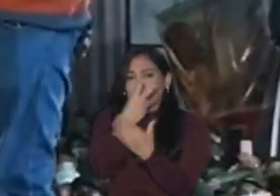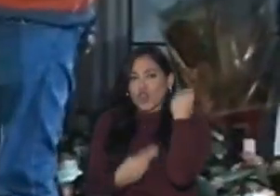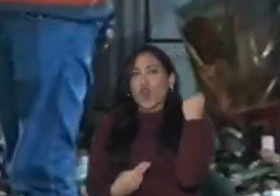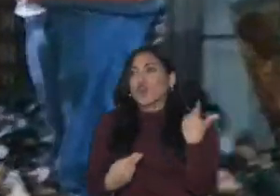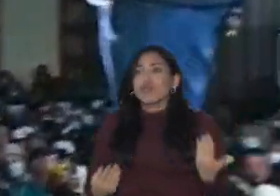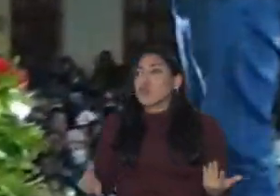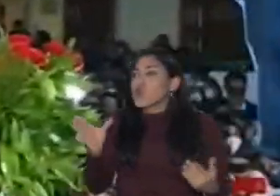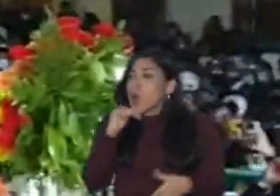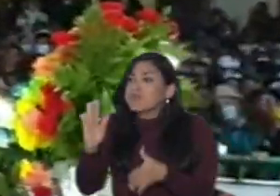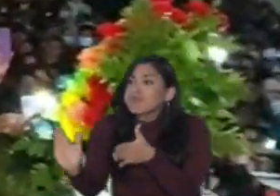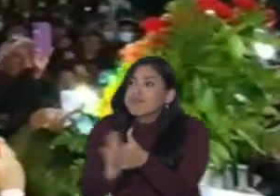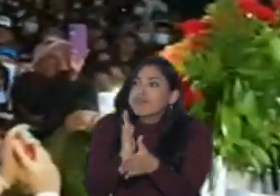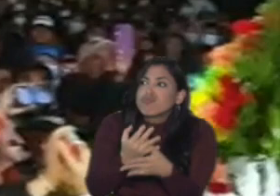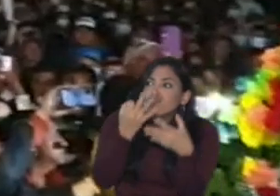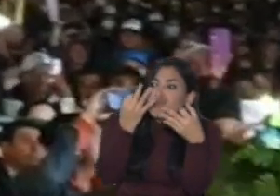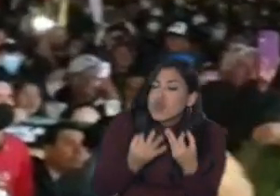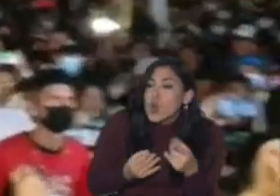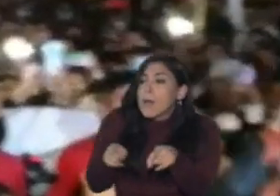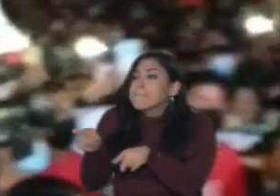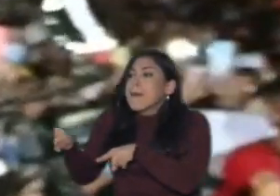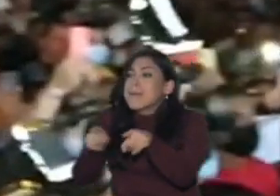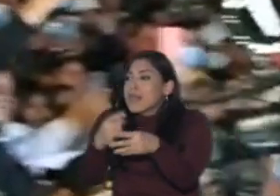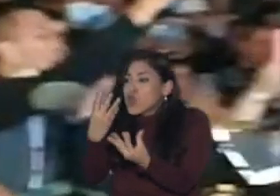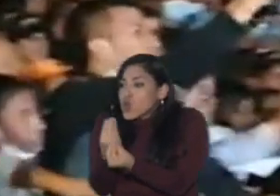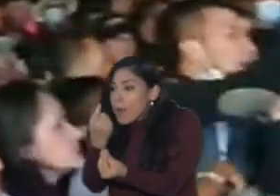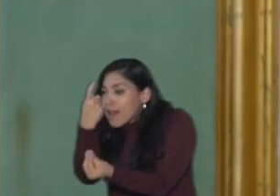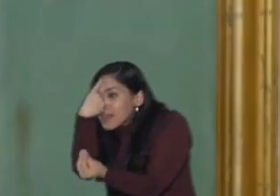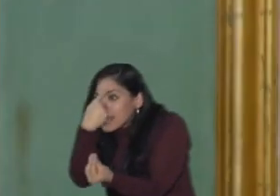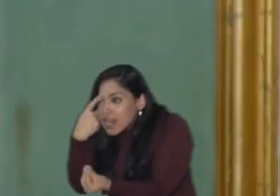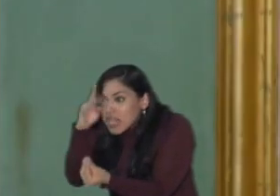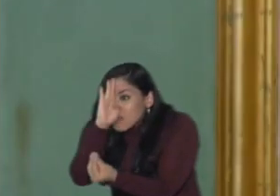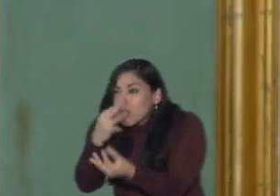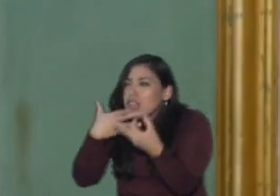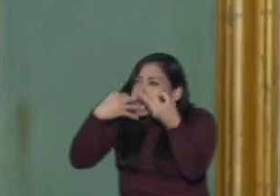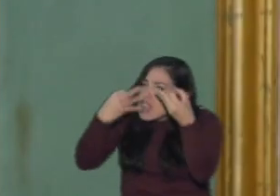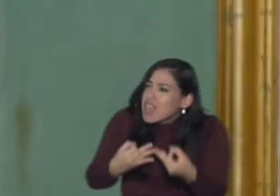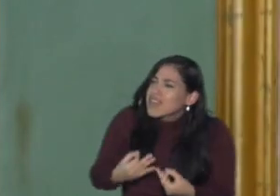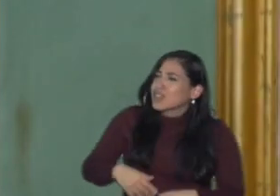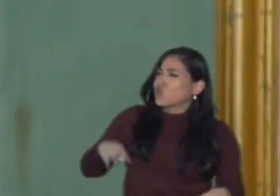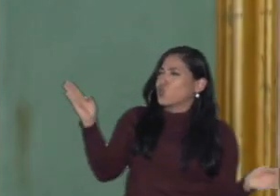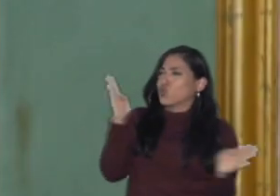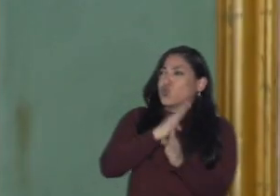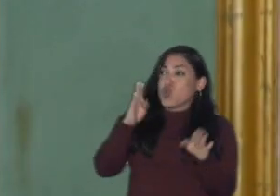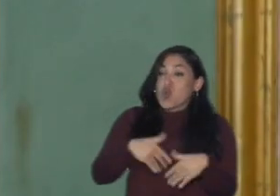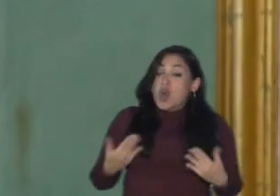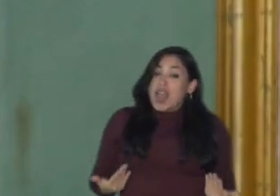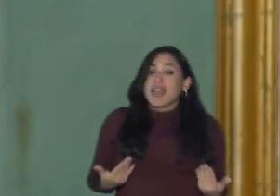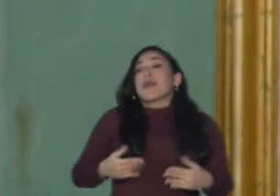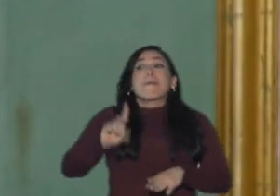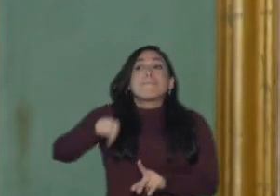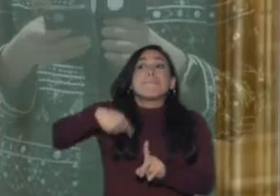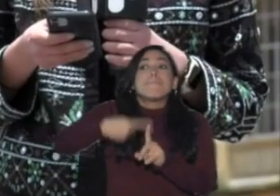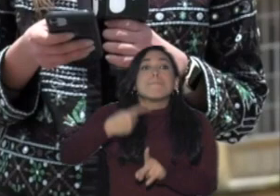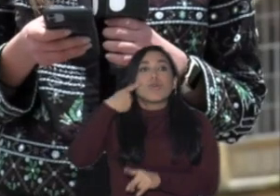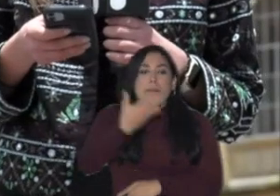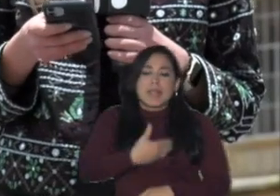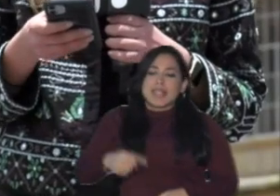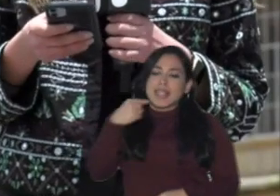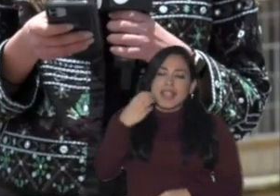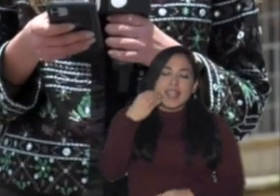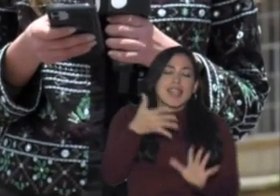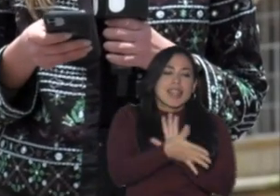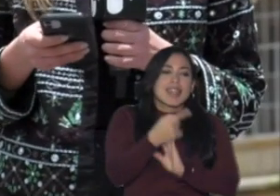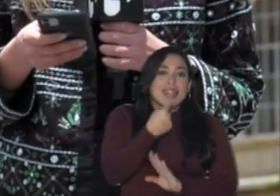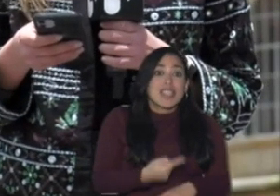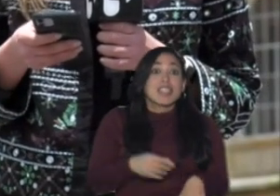hay ninguna información de los cuerpos de inteligencia que validen esta supuesta amenaza. Es lo que ha dicho el presidente Iván